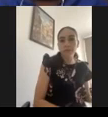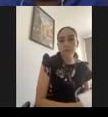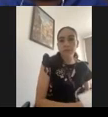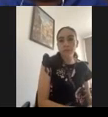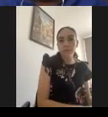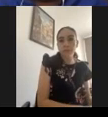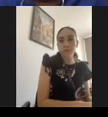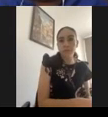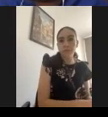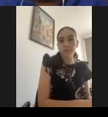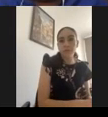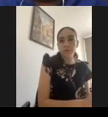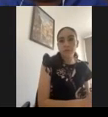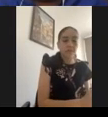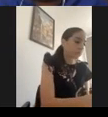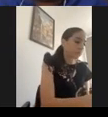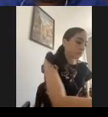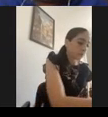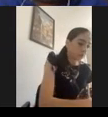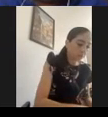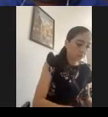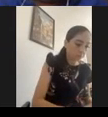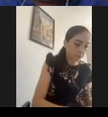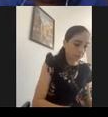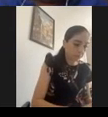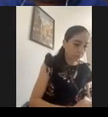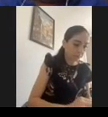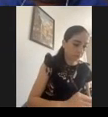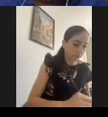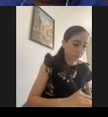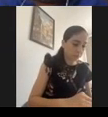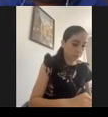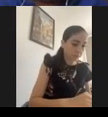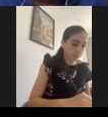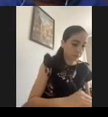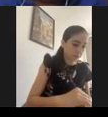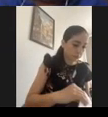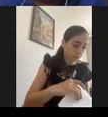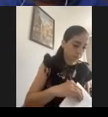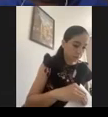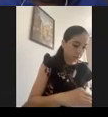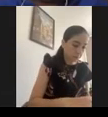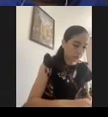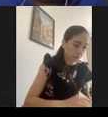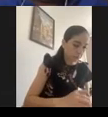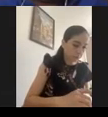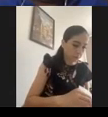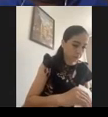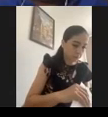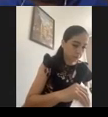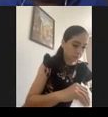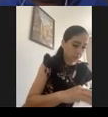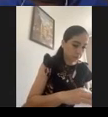se empiece a sentir, a ver. Conforme ustedes van avanzando en la lectura, esto está muy